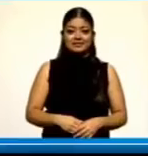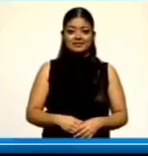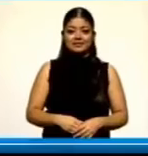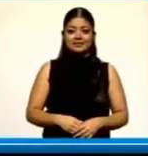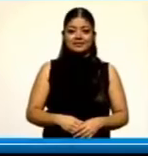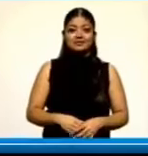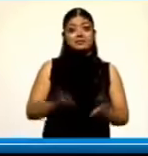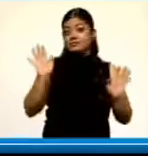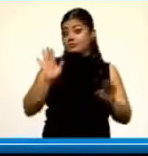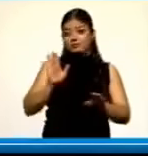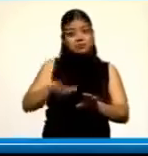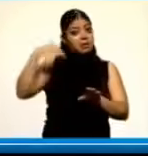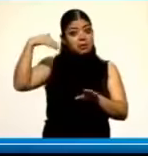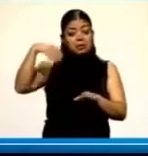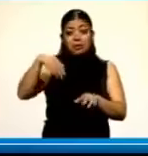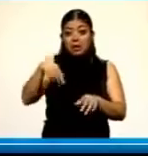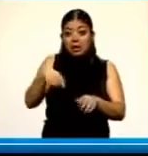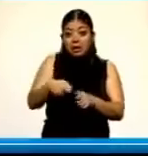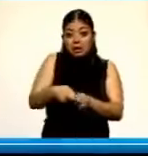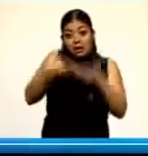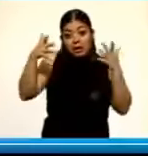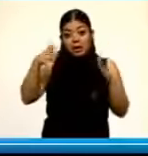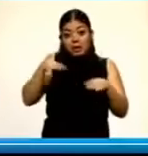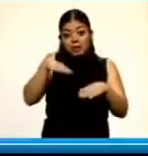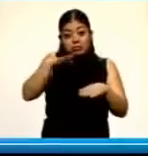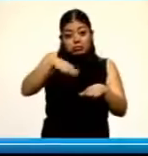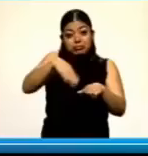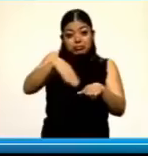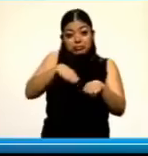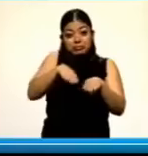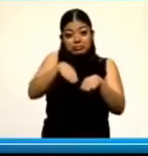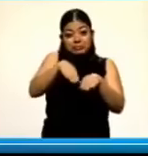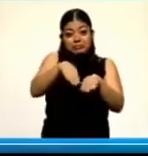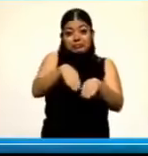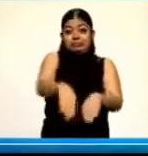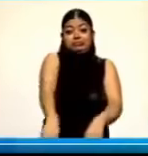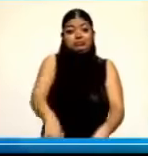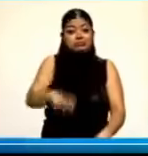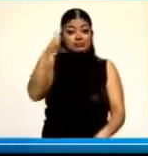Dice, y suéltala. La soltaba aquella y iba que mucho a 100 por hora.